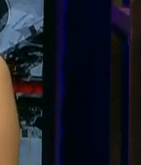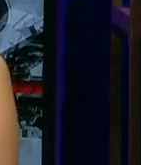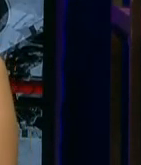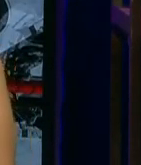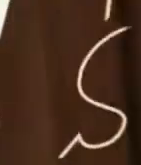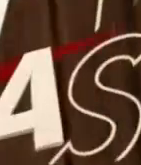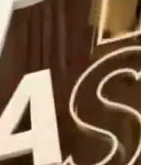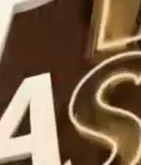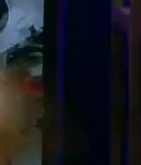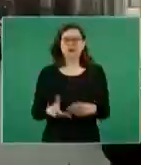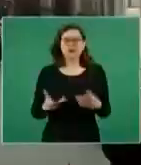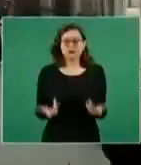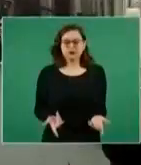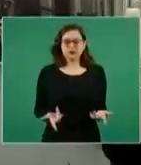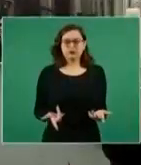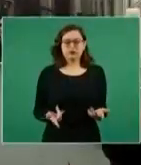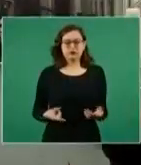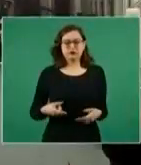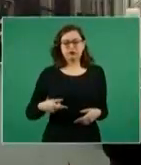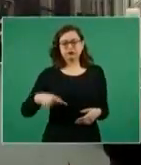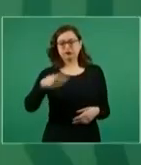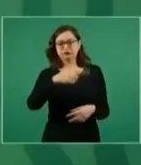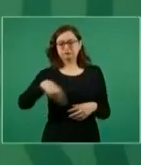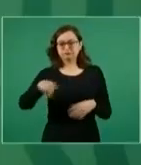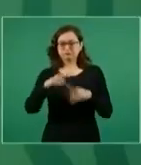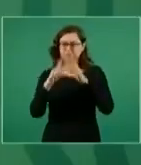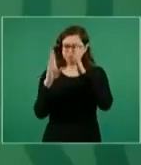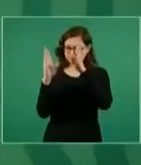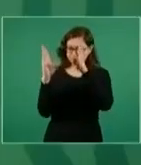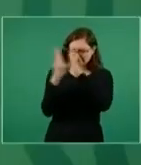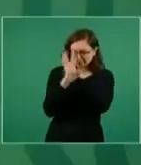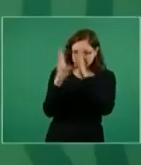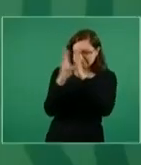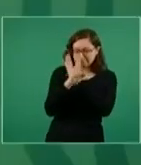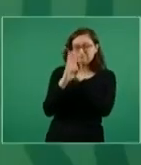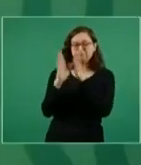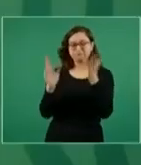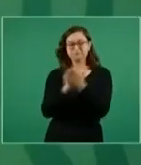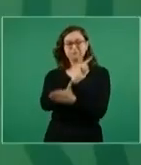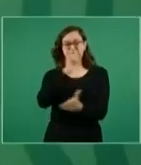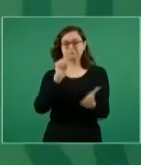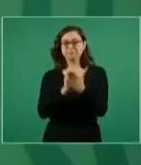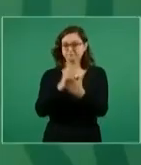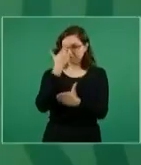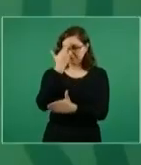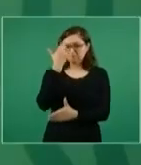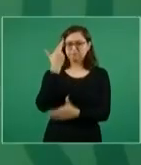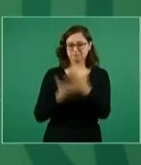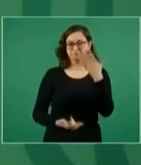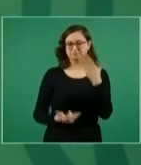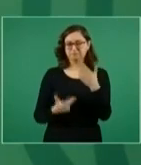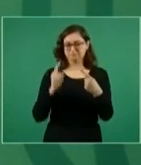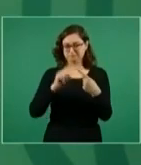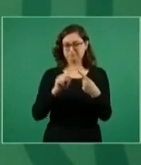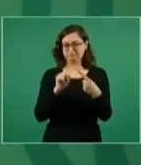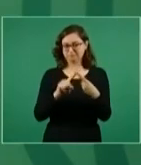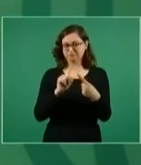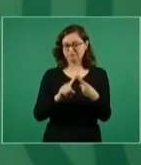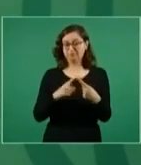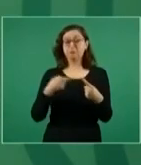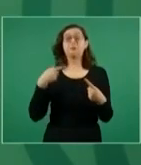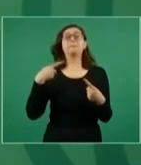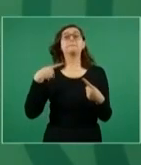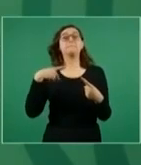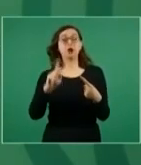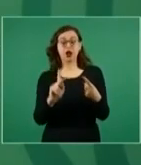de la República, bueno, van a ser entregados los contratos y también la documentación correspondiente al caso de espionaje con el sistema